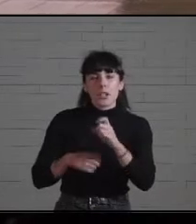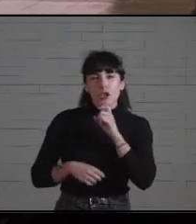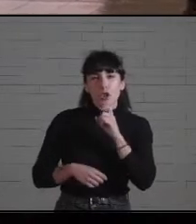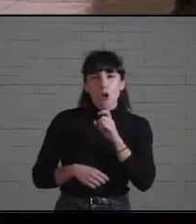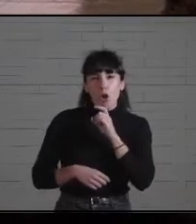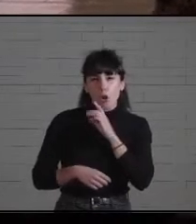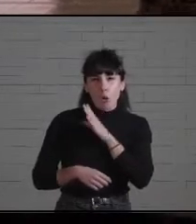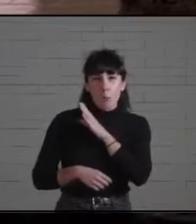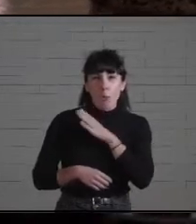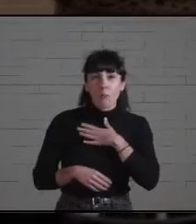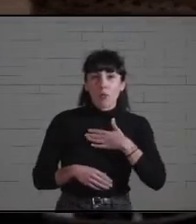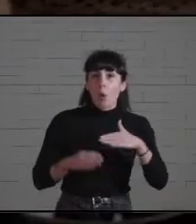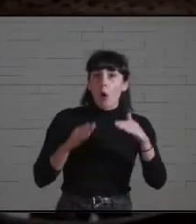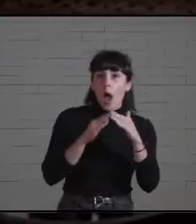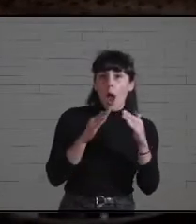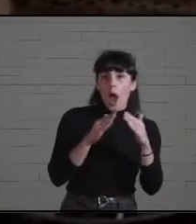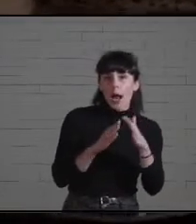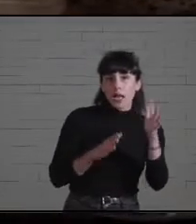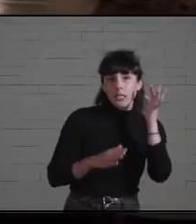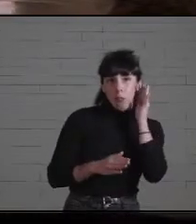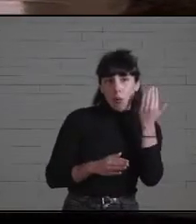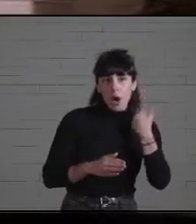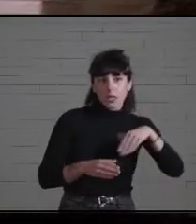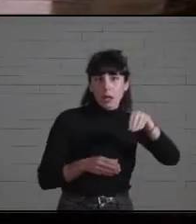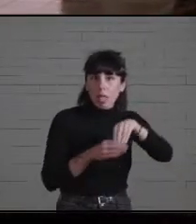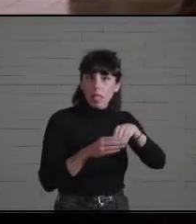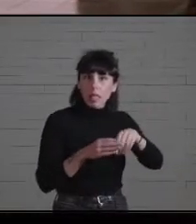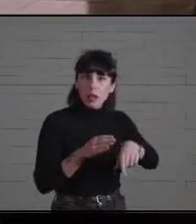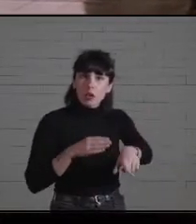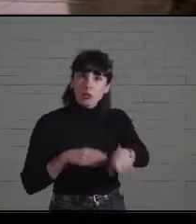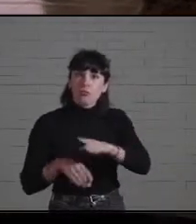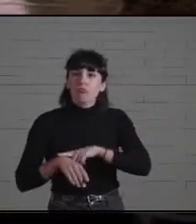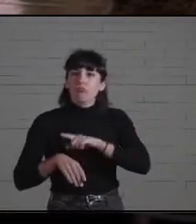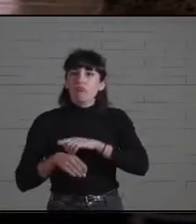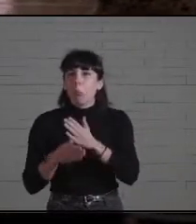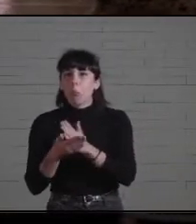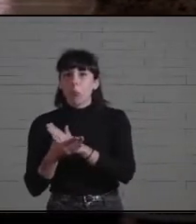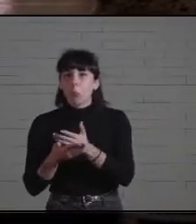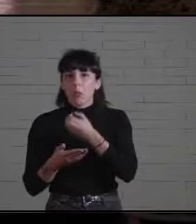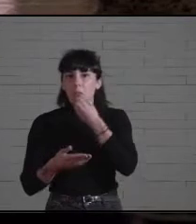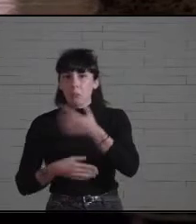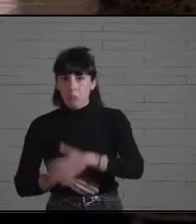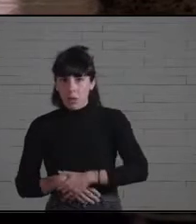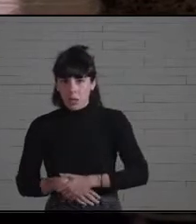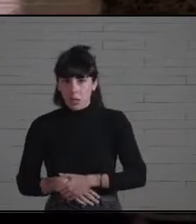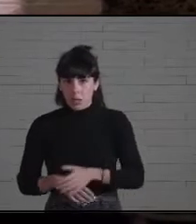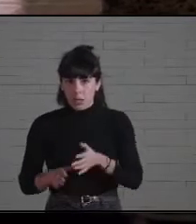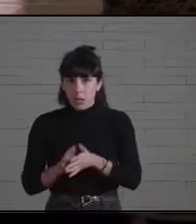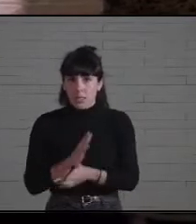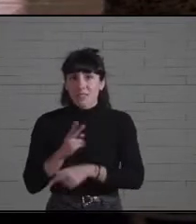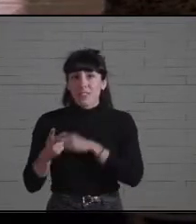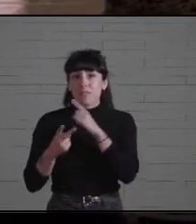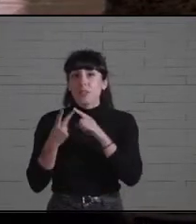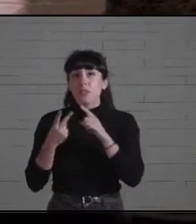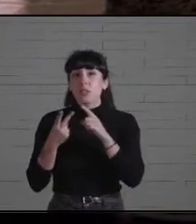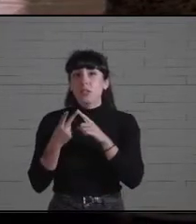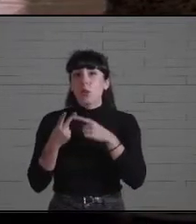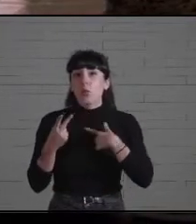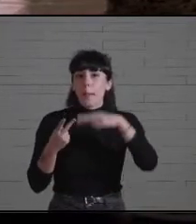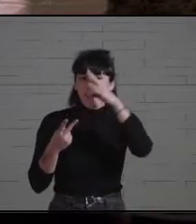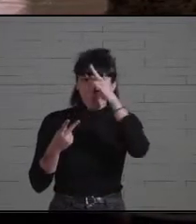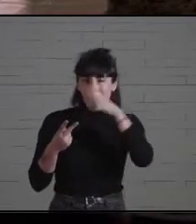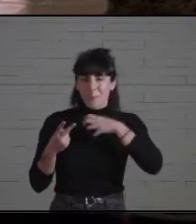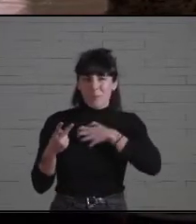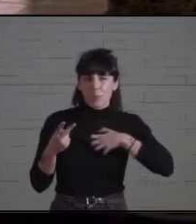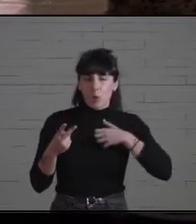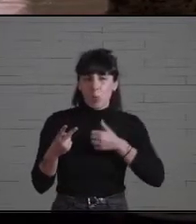en casa, tú con que te lo cojas a tiempo parcial, bien. La otra cuestión, esta es más preocupante porque no solamente